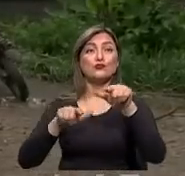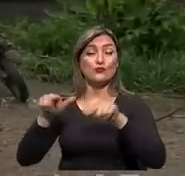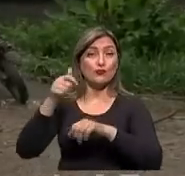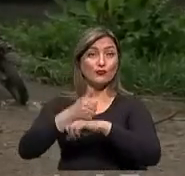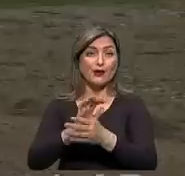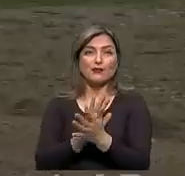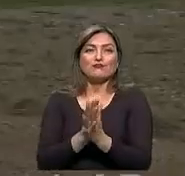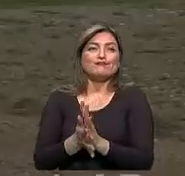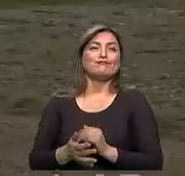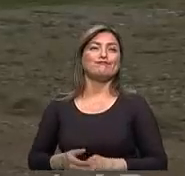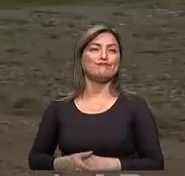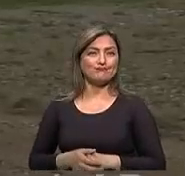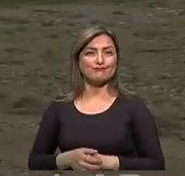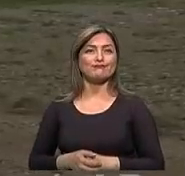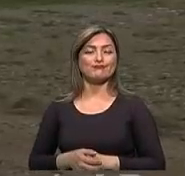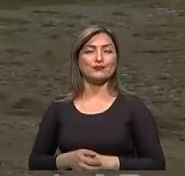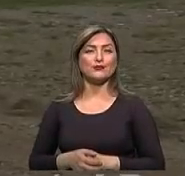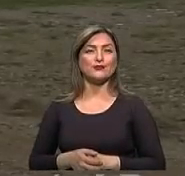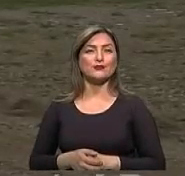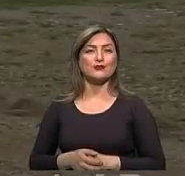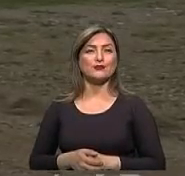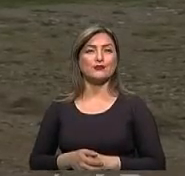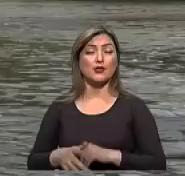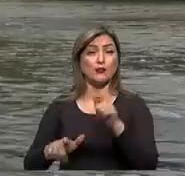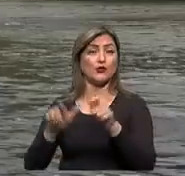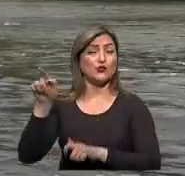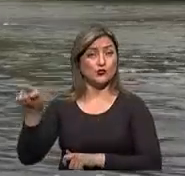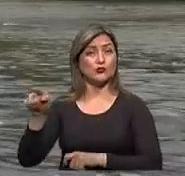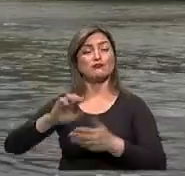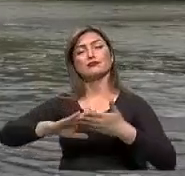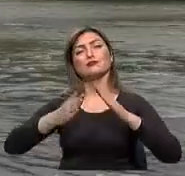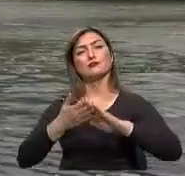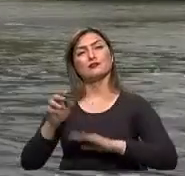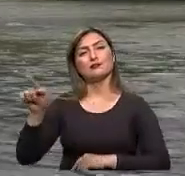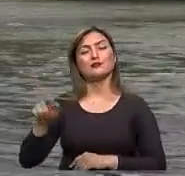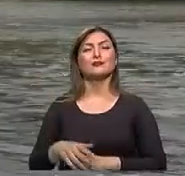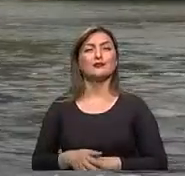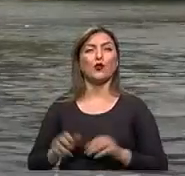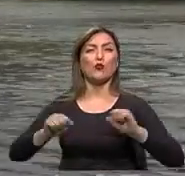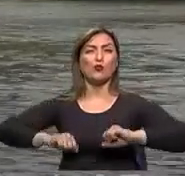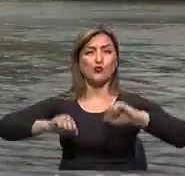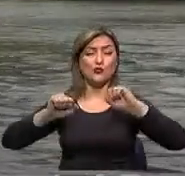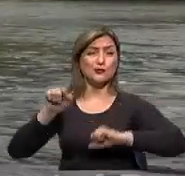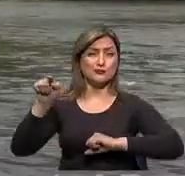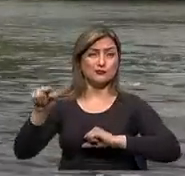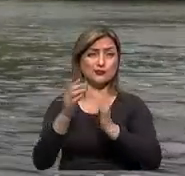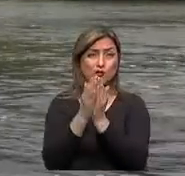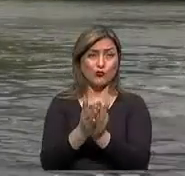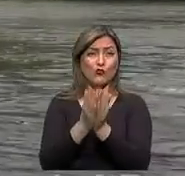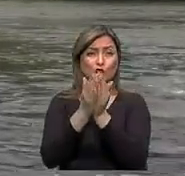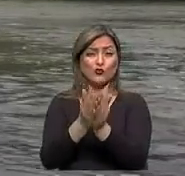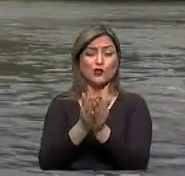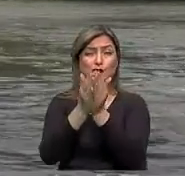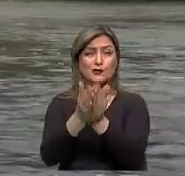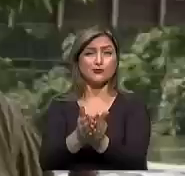llegado autoridad alguna para tomar medidas, que para los moradores de la comunidad de Pimpins podría ser ubicar un bote para